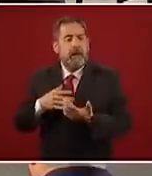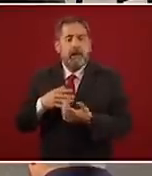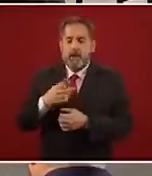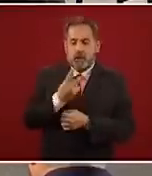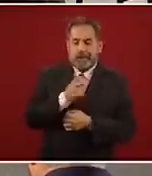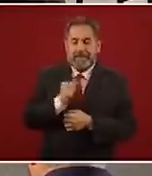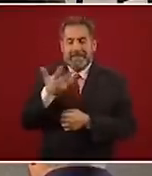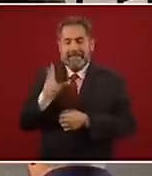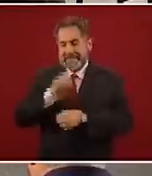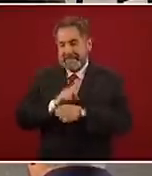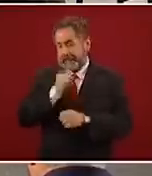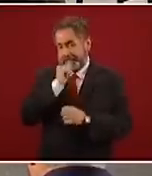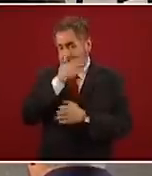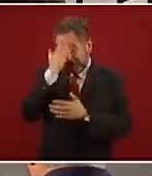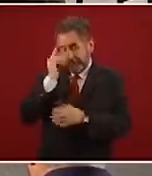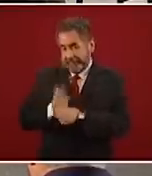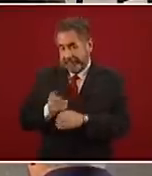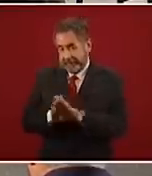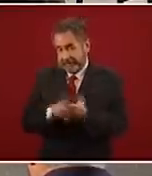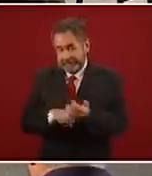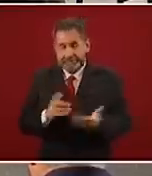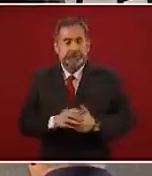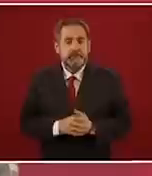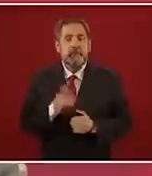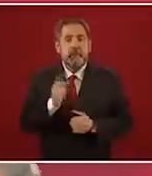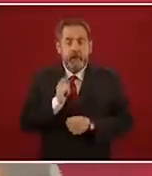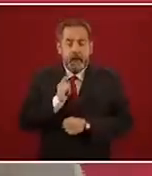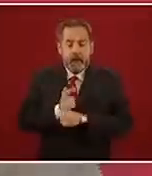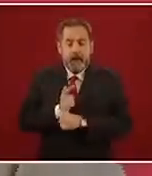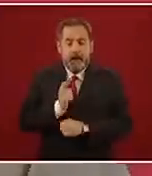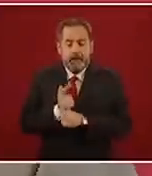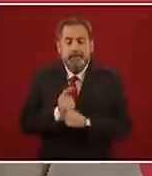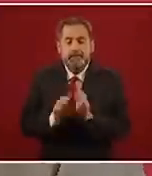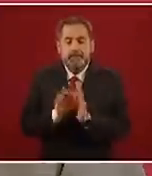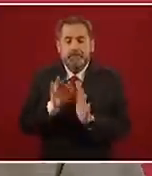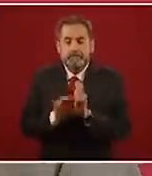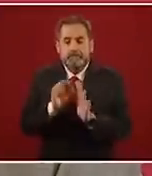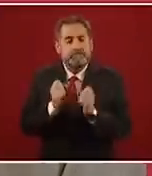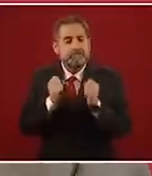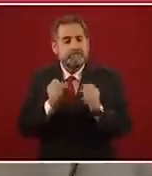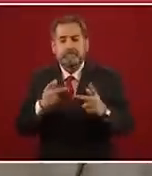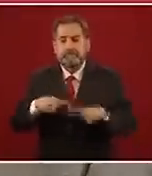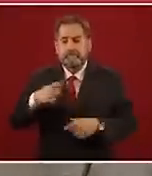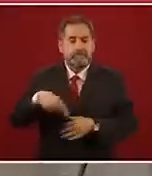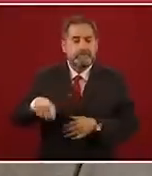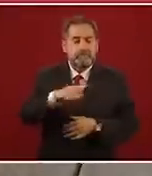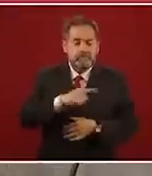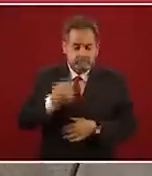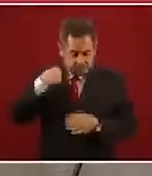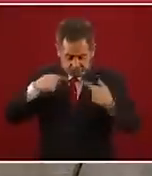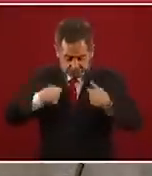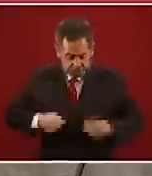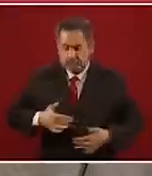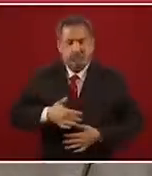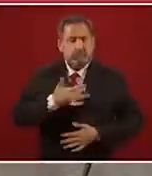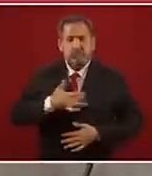días y uno de los elementos importantes es que se va descubriendo que una gran cantidad de personas no tienen síntomas,